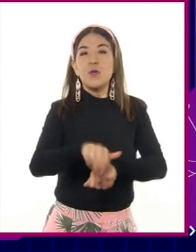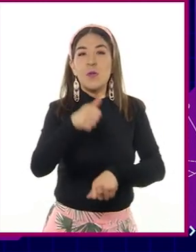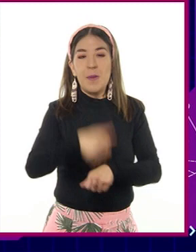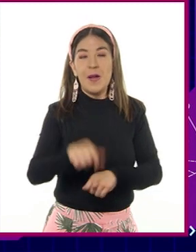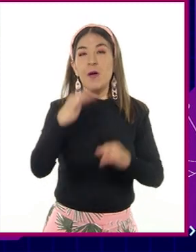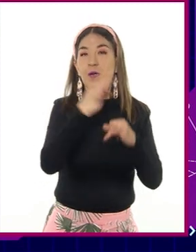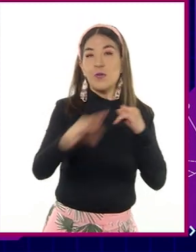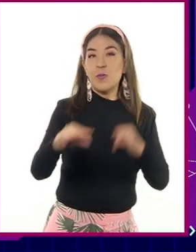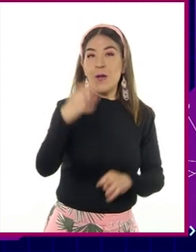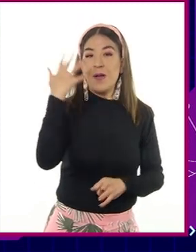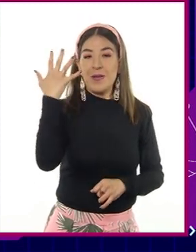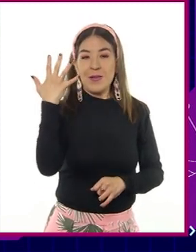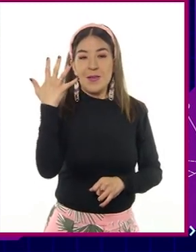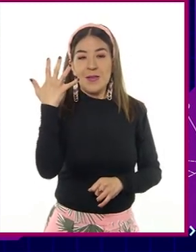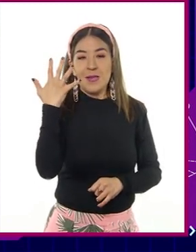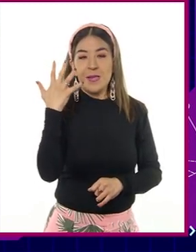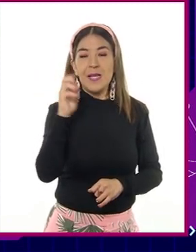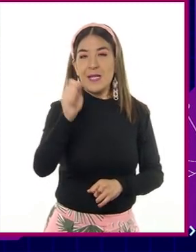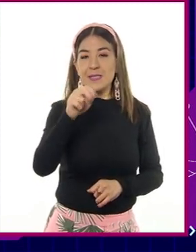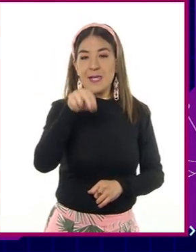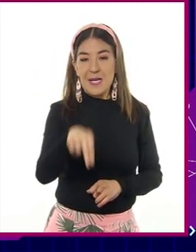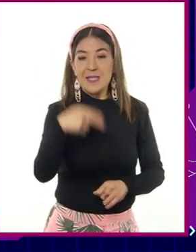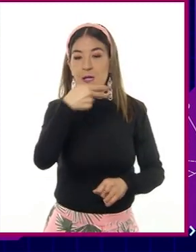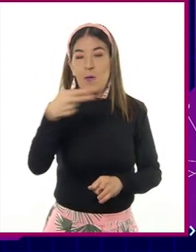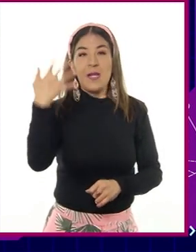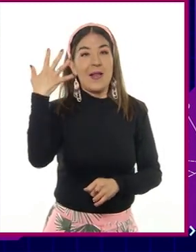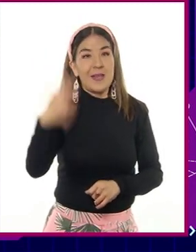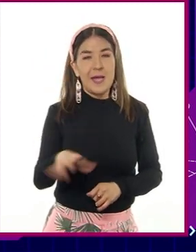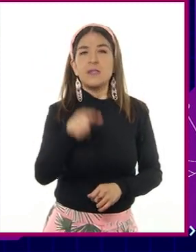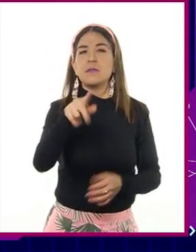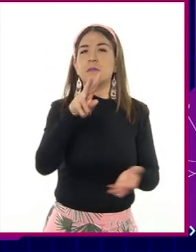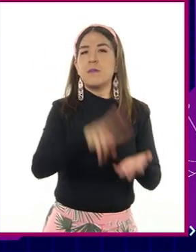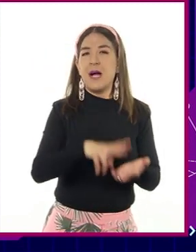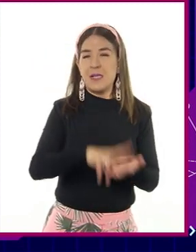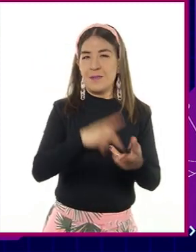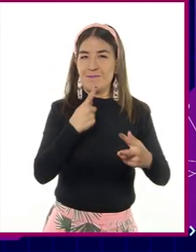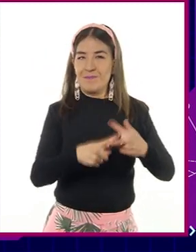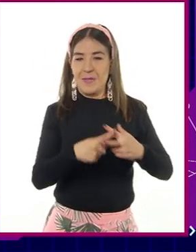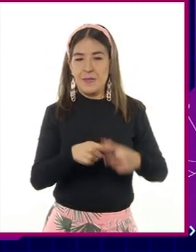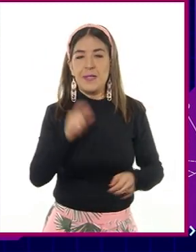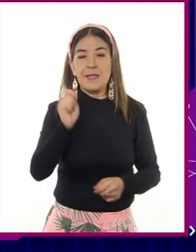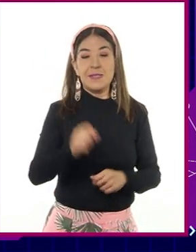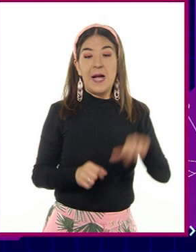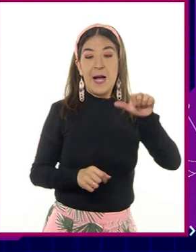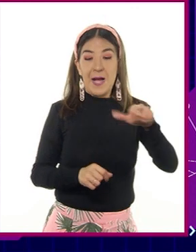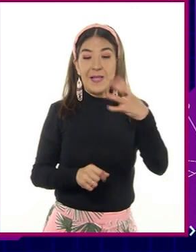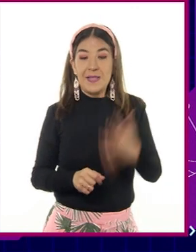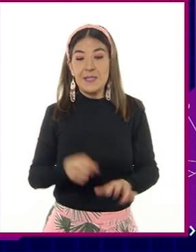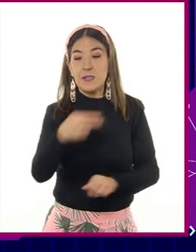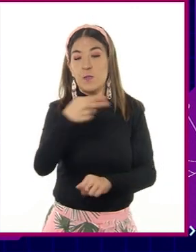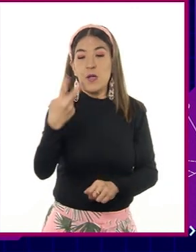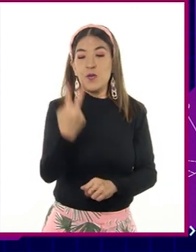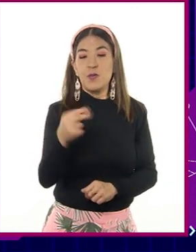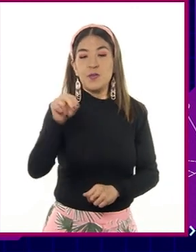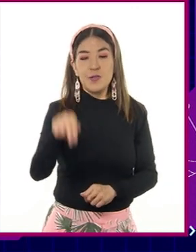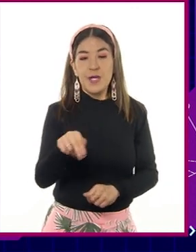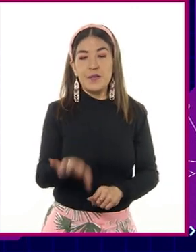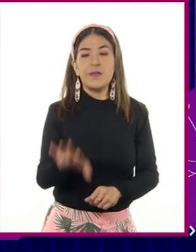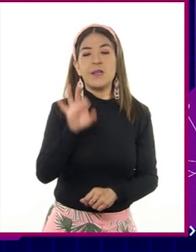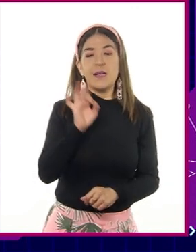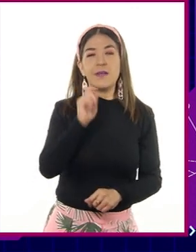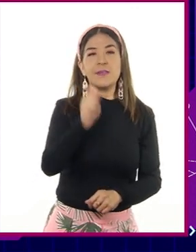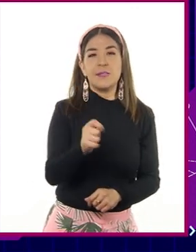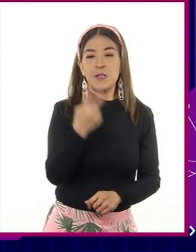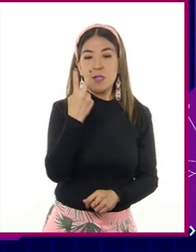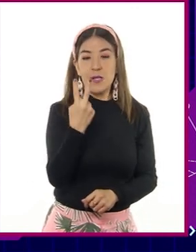Si sustituimos el valor de n igual a 10 en la expresión algebraica a10 igual a 2n, obtenemos